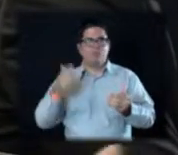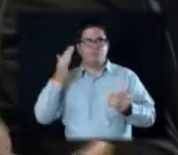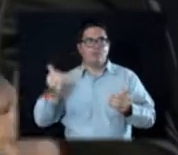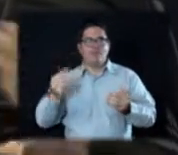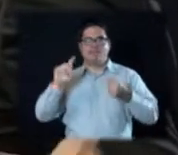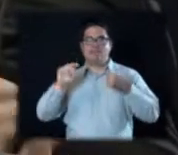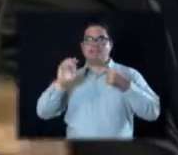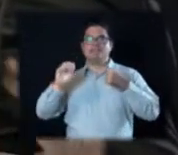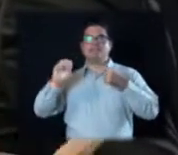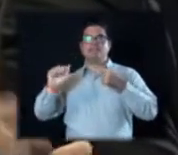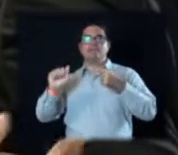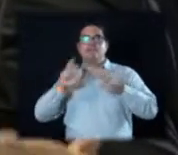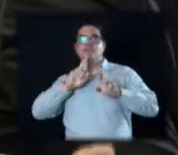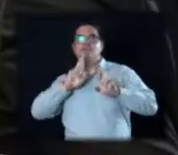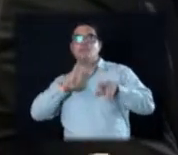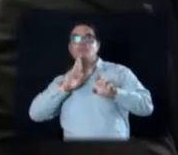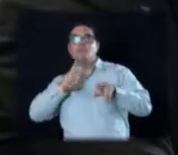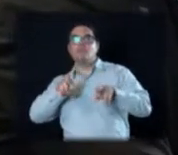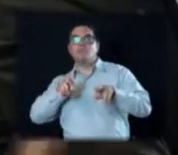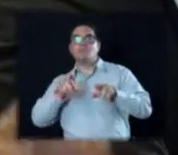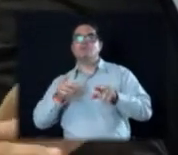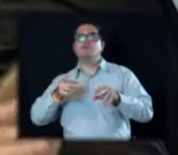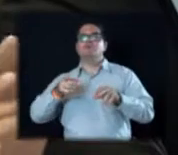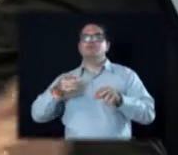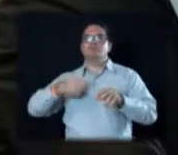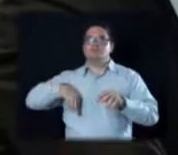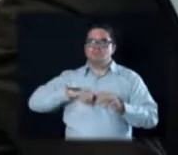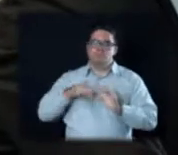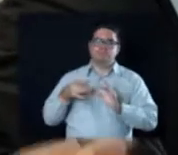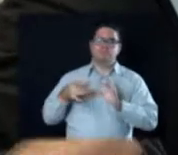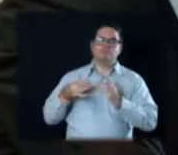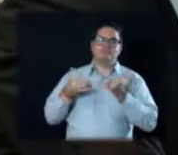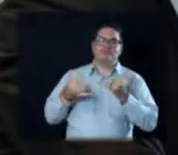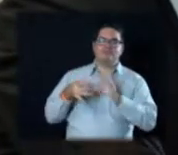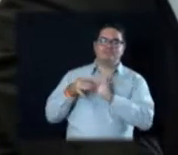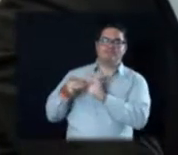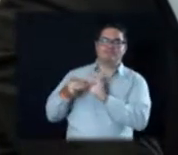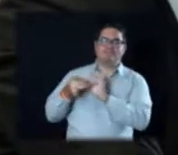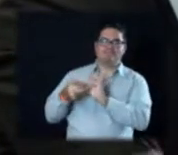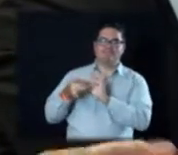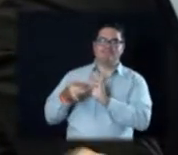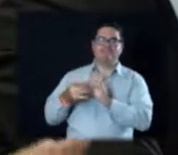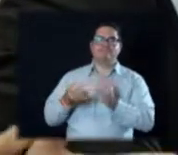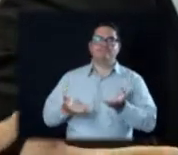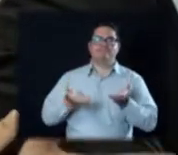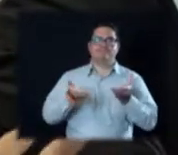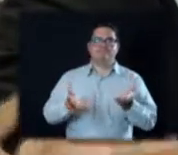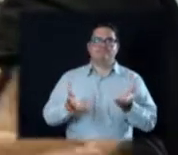el informe de unidades componentes.